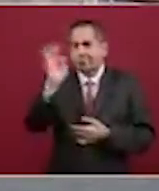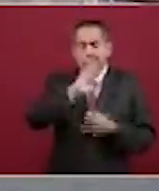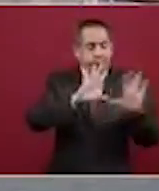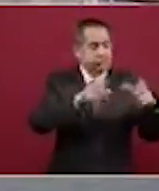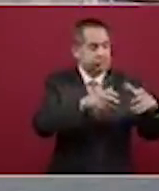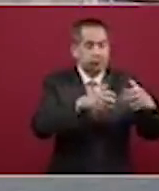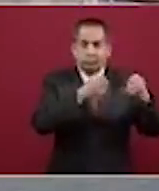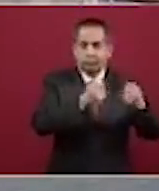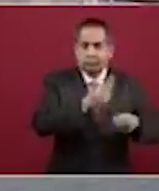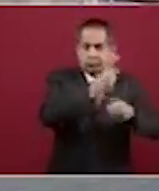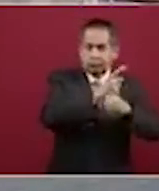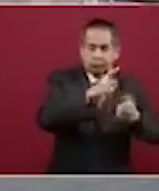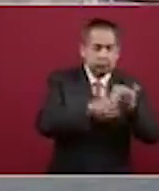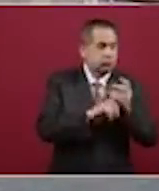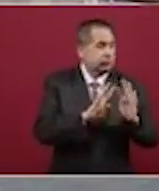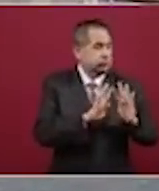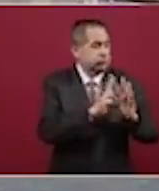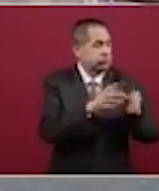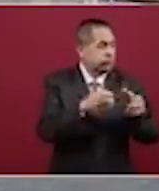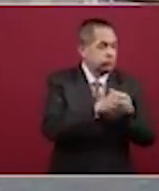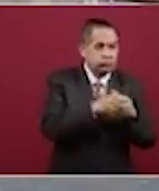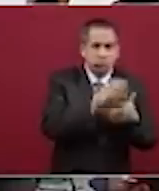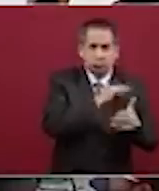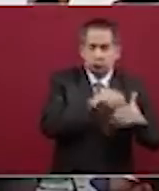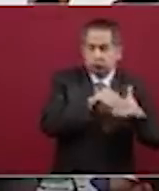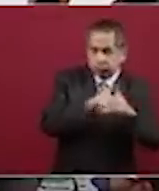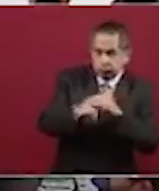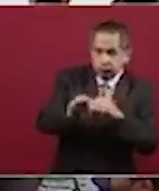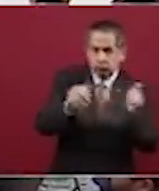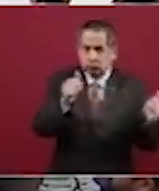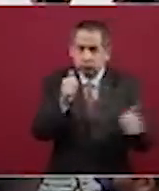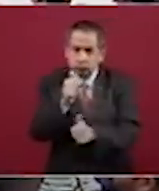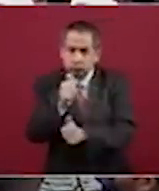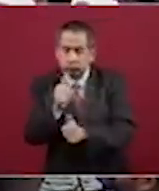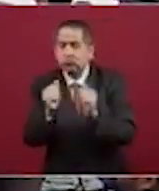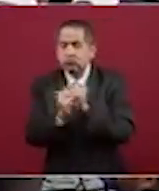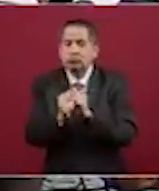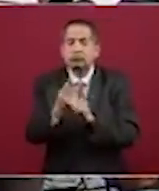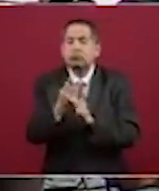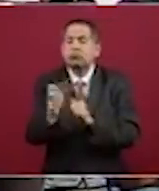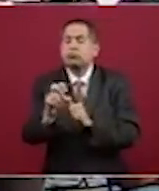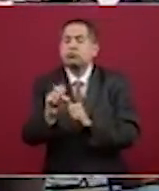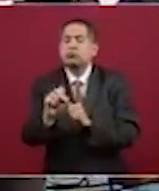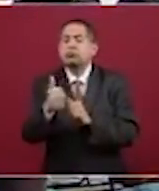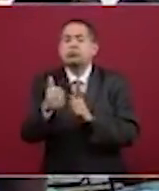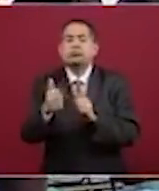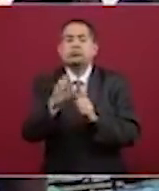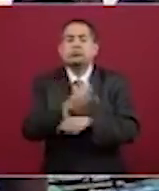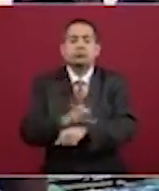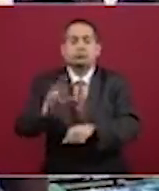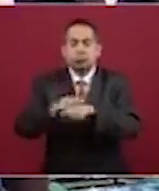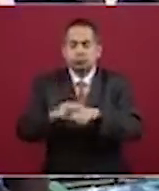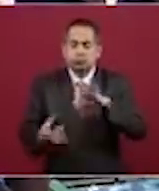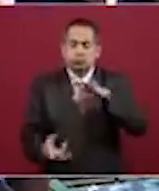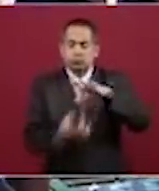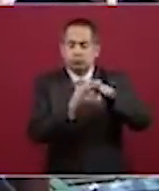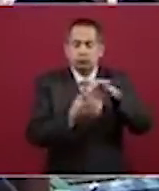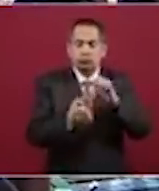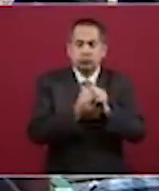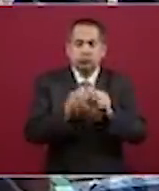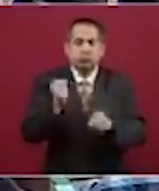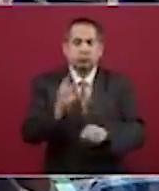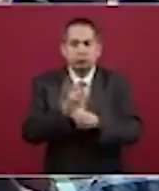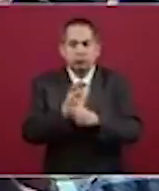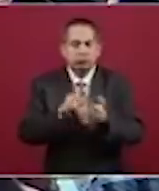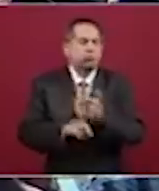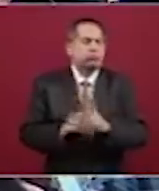gabinete de seguridad tendrá injerencia abajo de las en las 266 coordinaciones que tienen que ver con el tema de seguridad